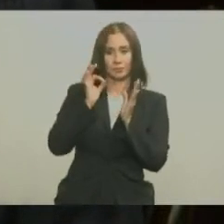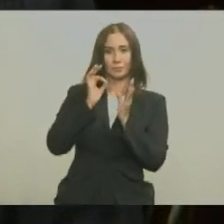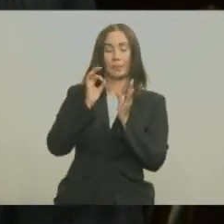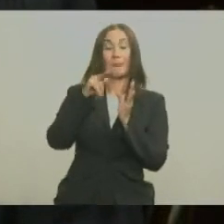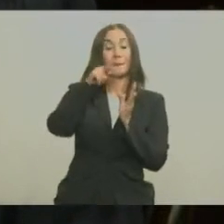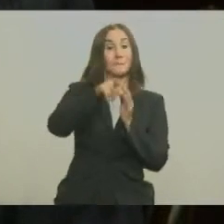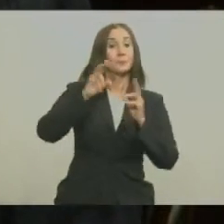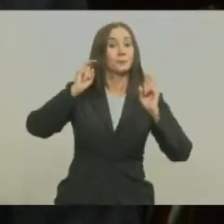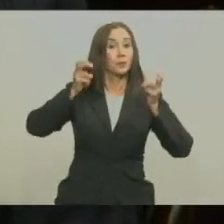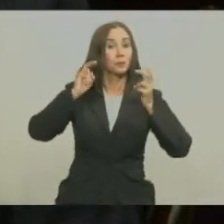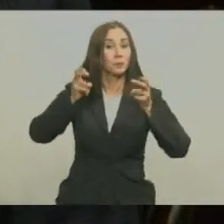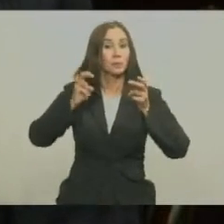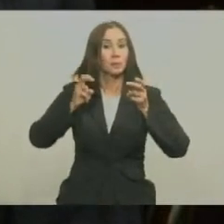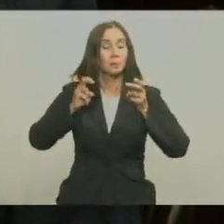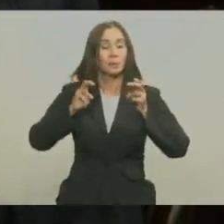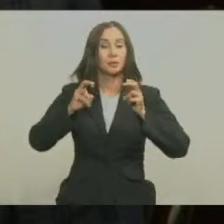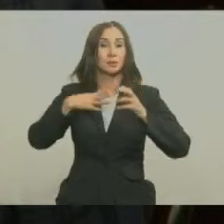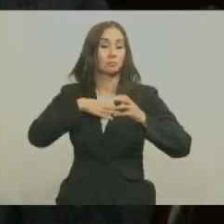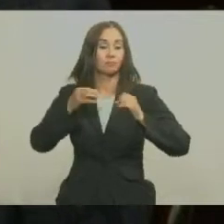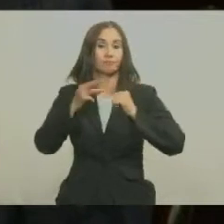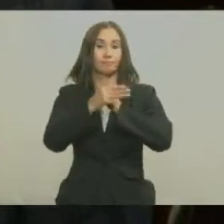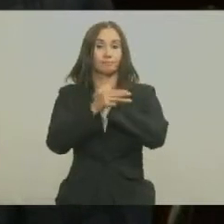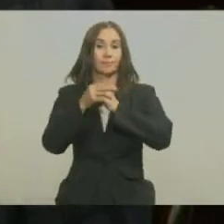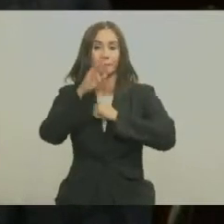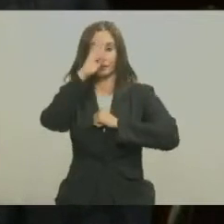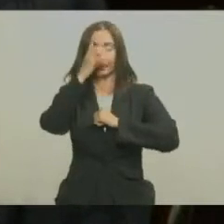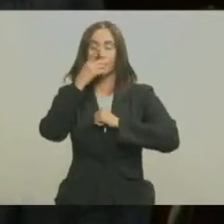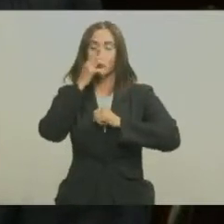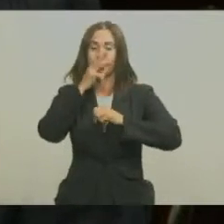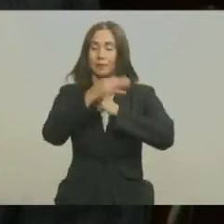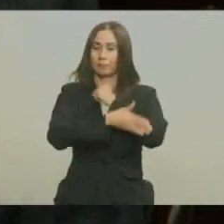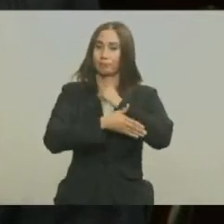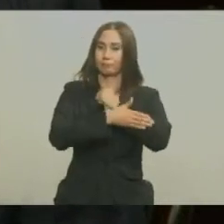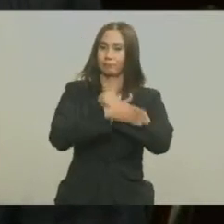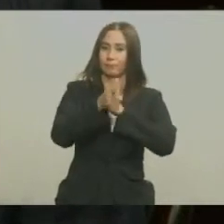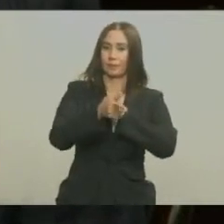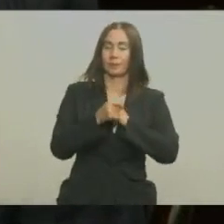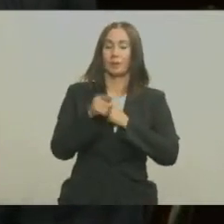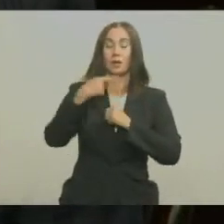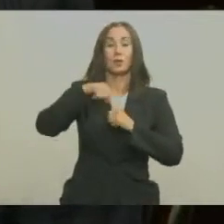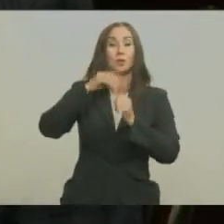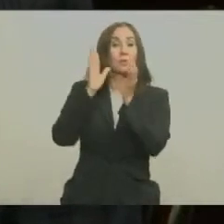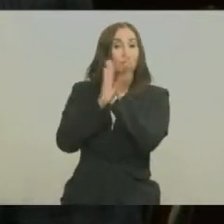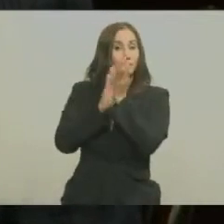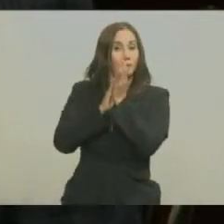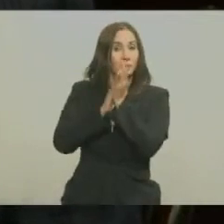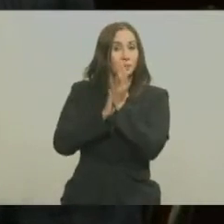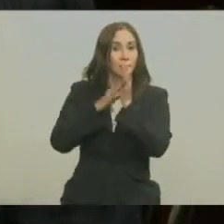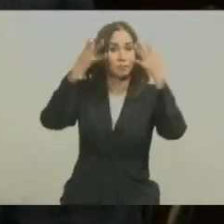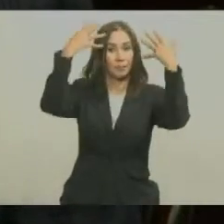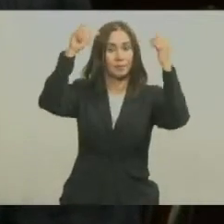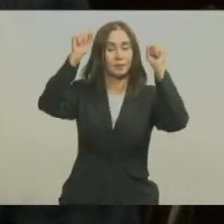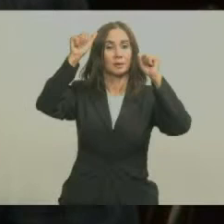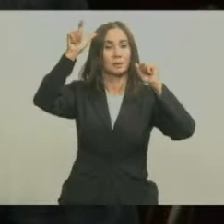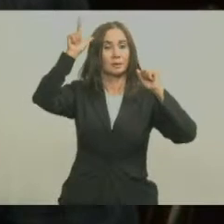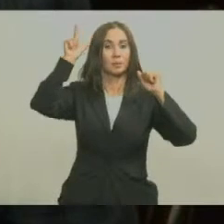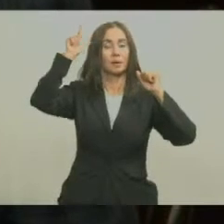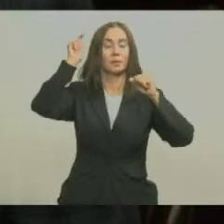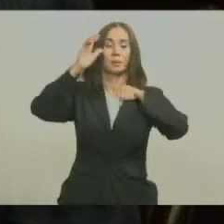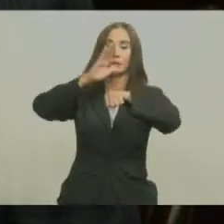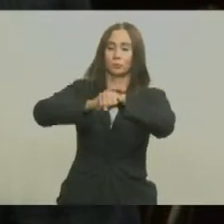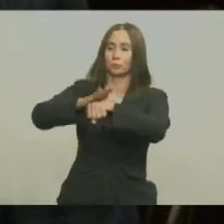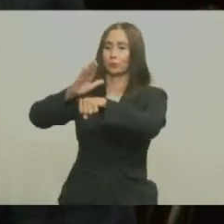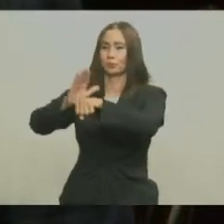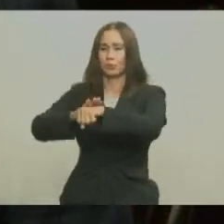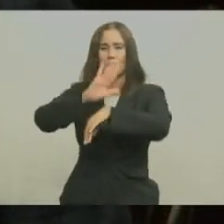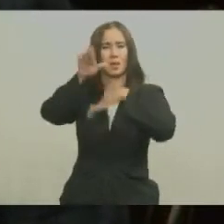tema país y nosotros felicitamos al honorable presidente de la República por haber convocado a